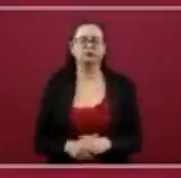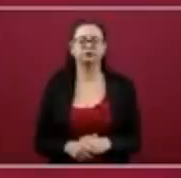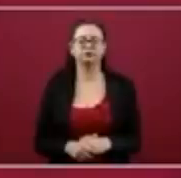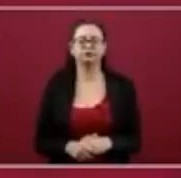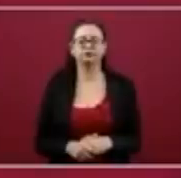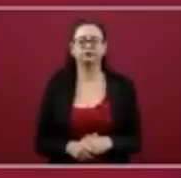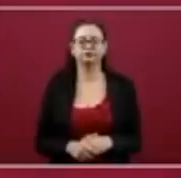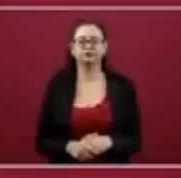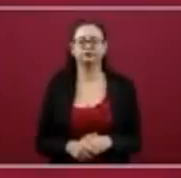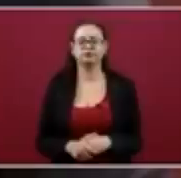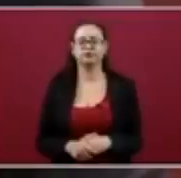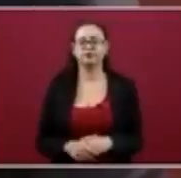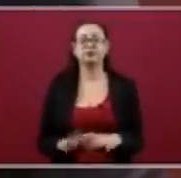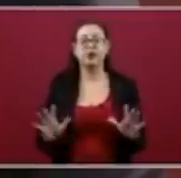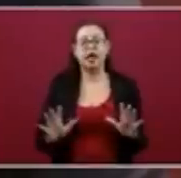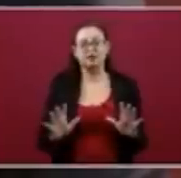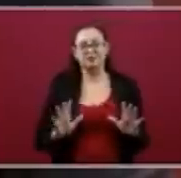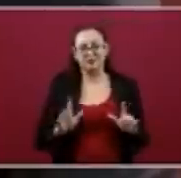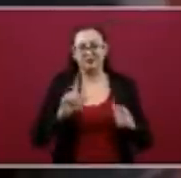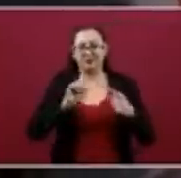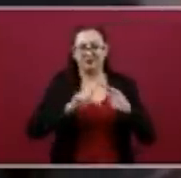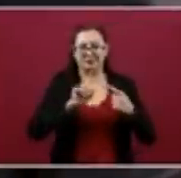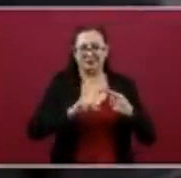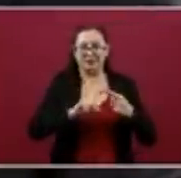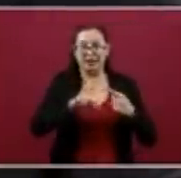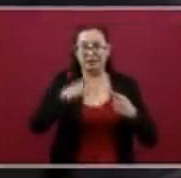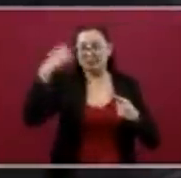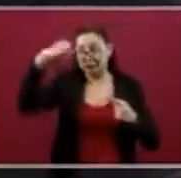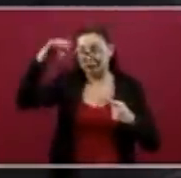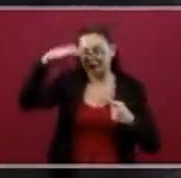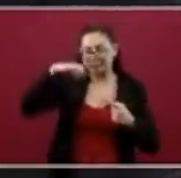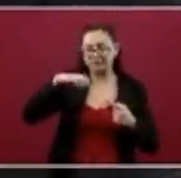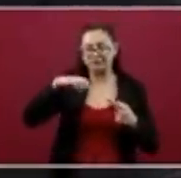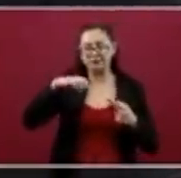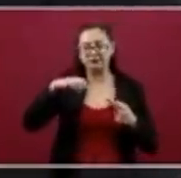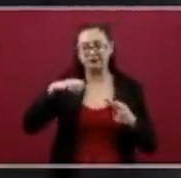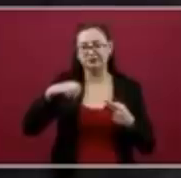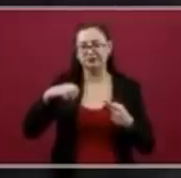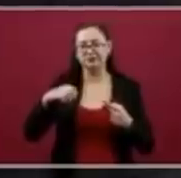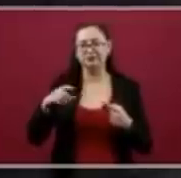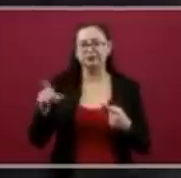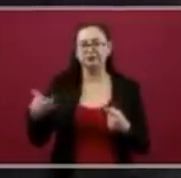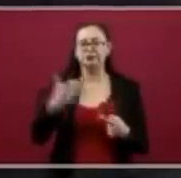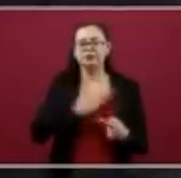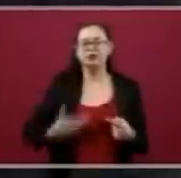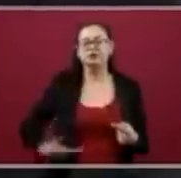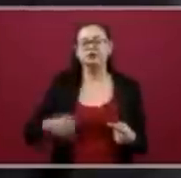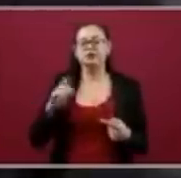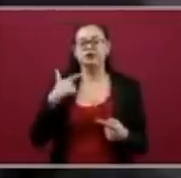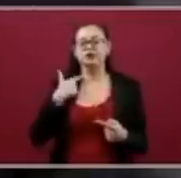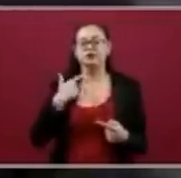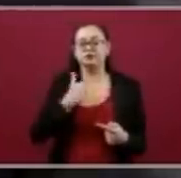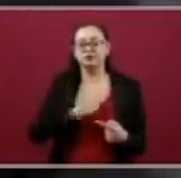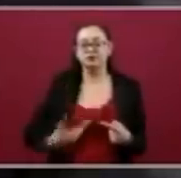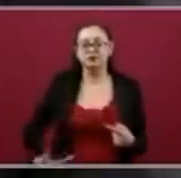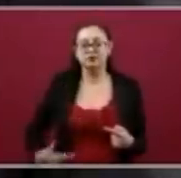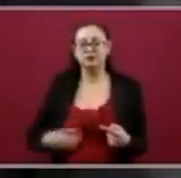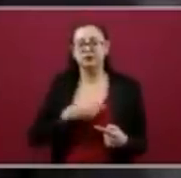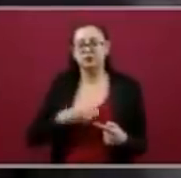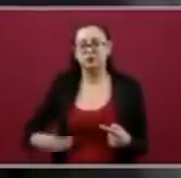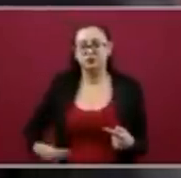bueno, te contesto que si la experiencia de la que fue presidenta municipal de Escobedo